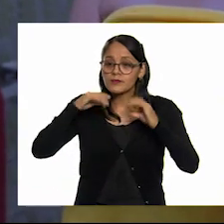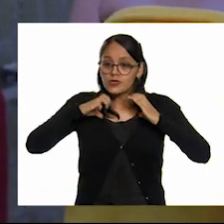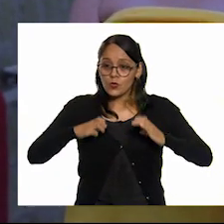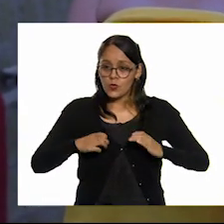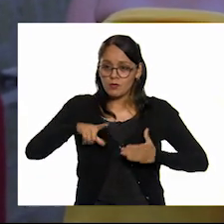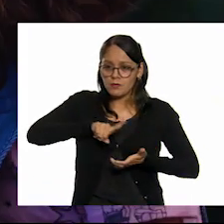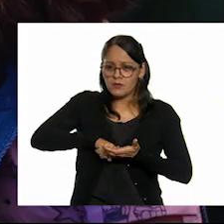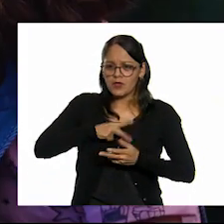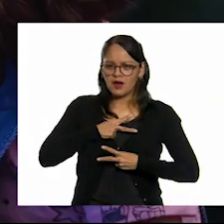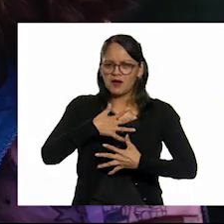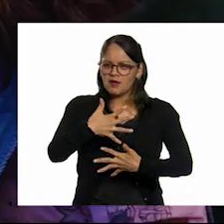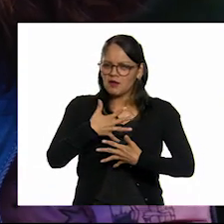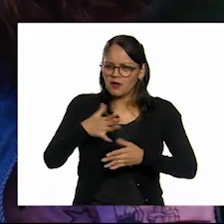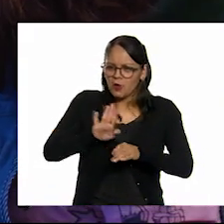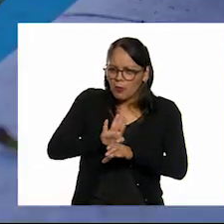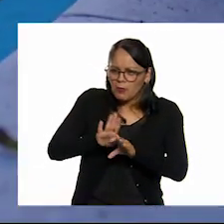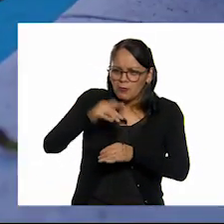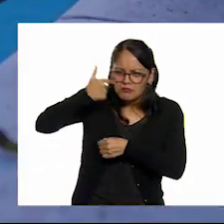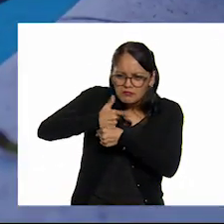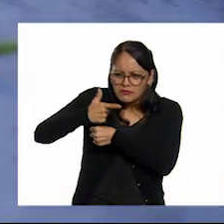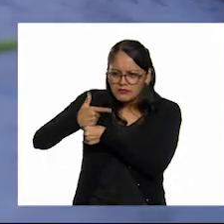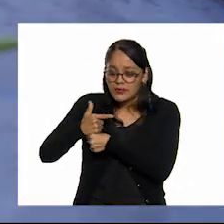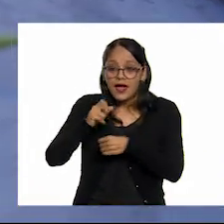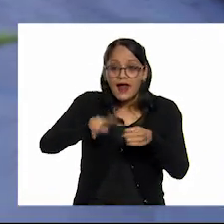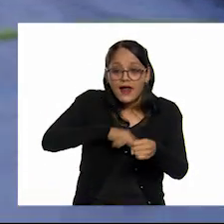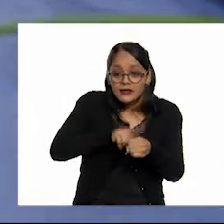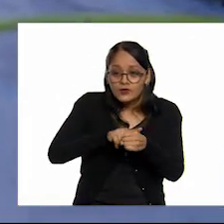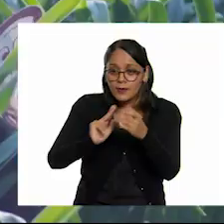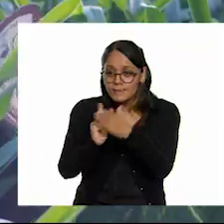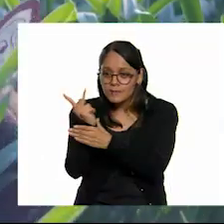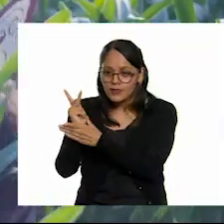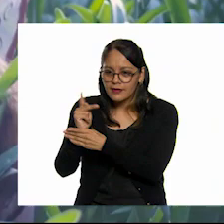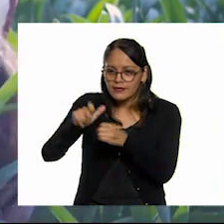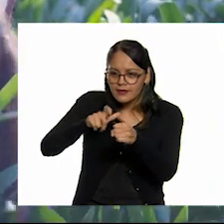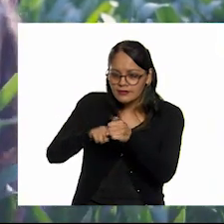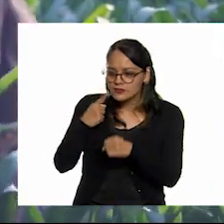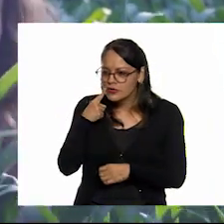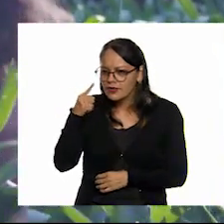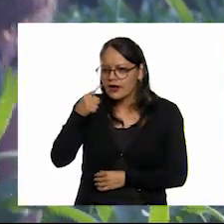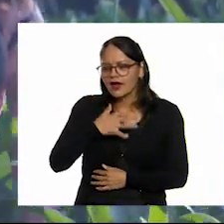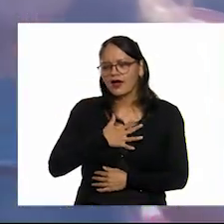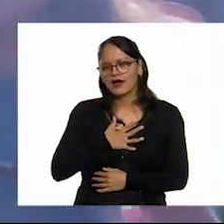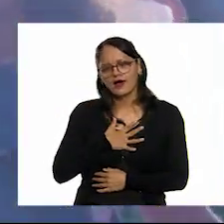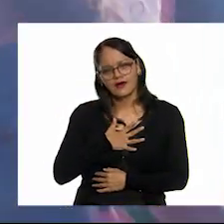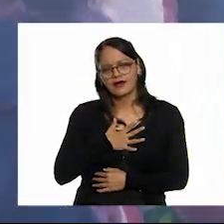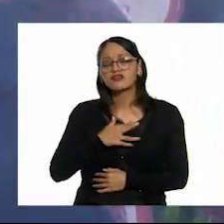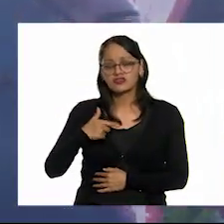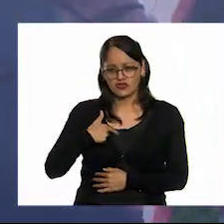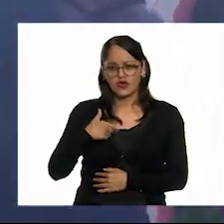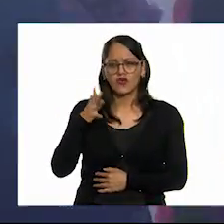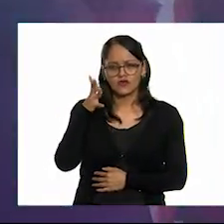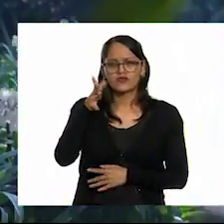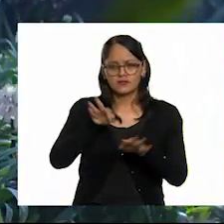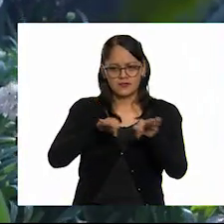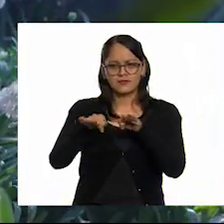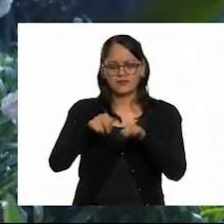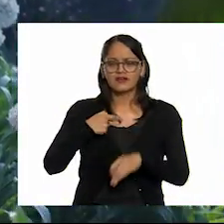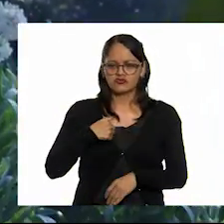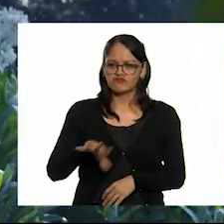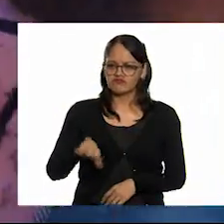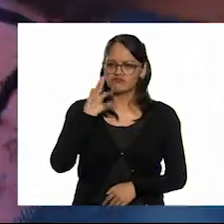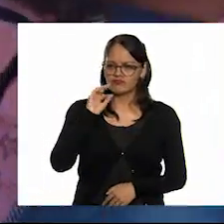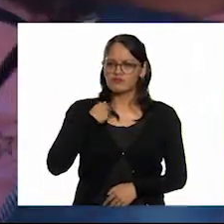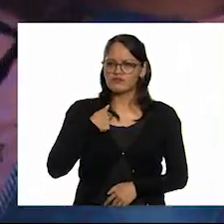respirar. Conocer la naturaleza me hizo amarla y encontrar mi vocación para más grande decir, creo que lo mío es